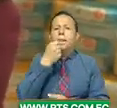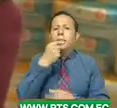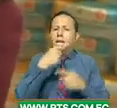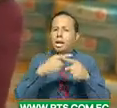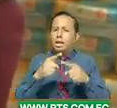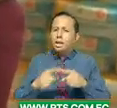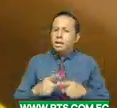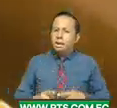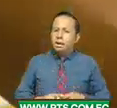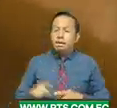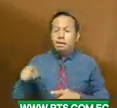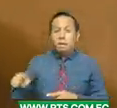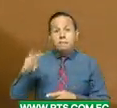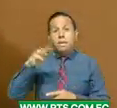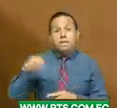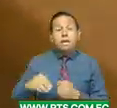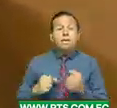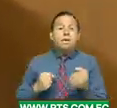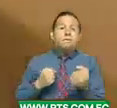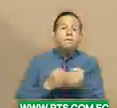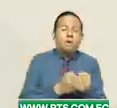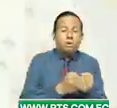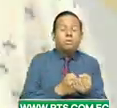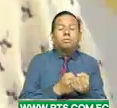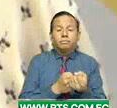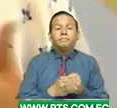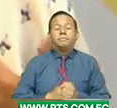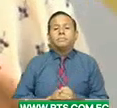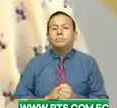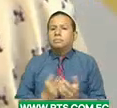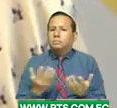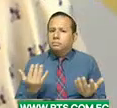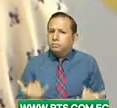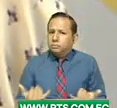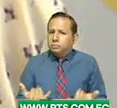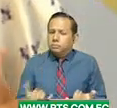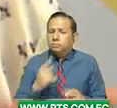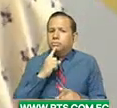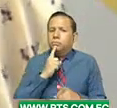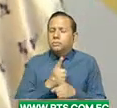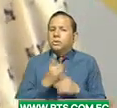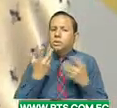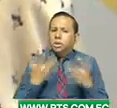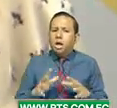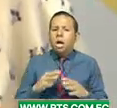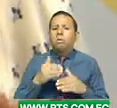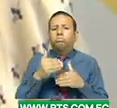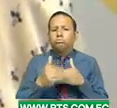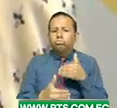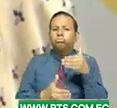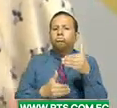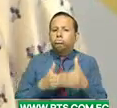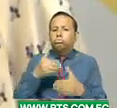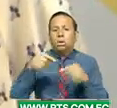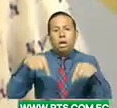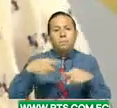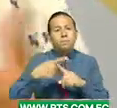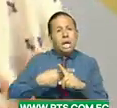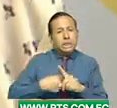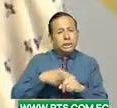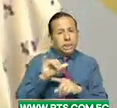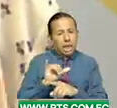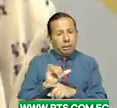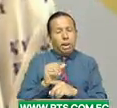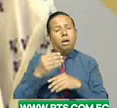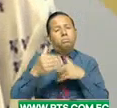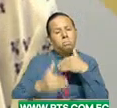focalizada que ejecuta el Ministerio de Salud Pública. Entonces están en la recepción paulatina y progresiva durante este mes. Entonces